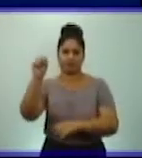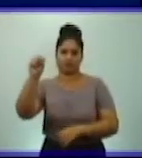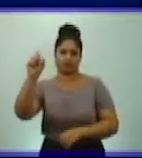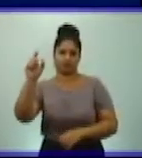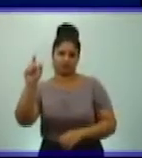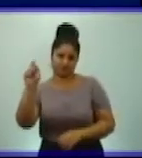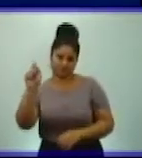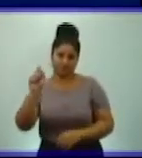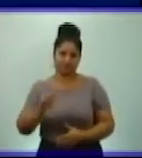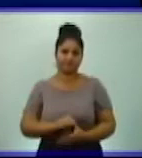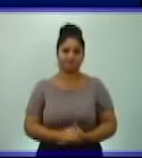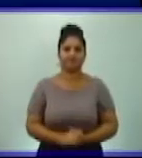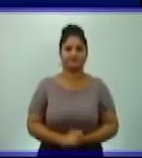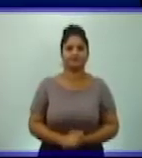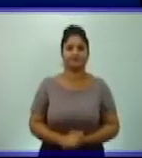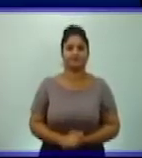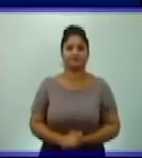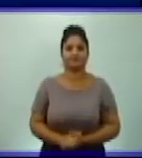momento.